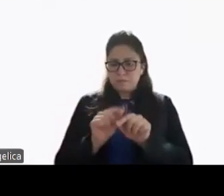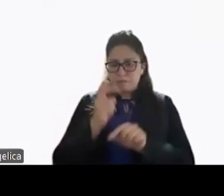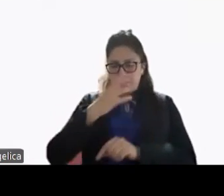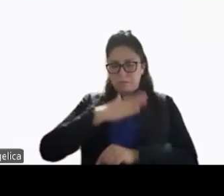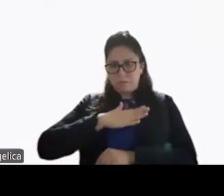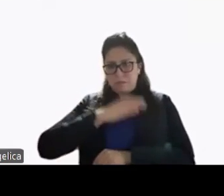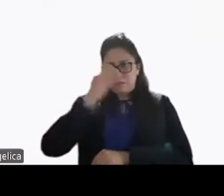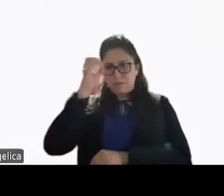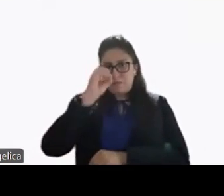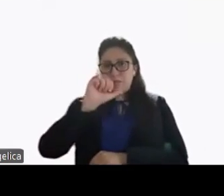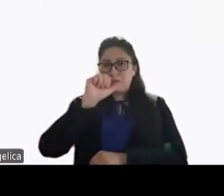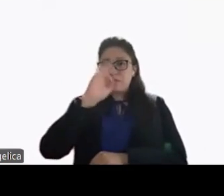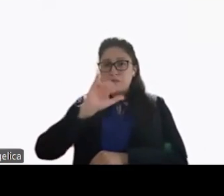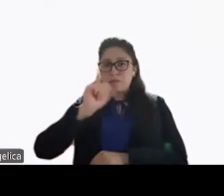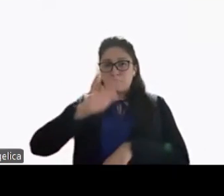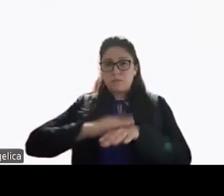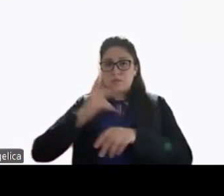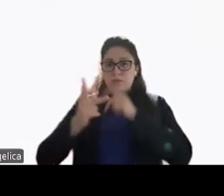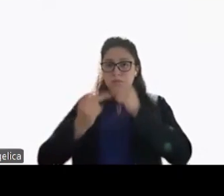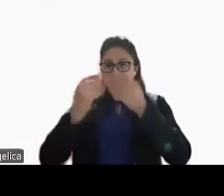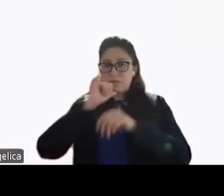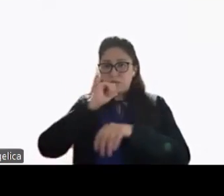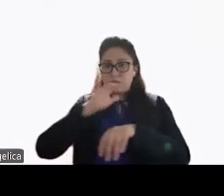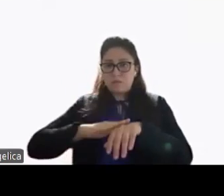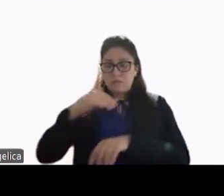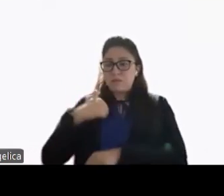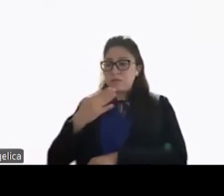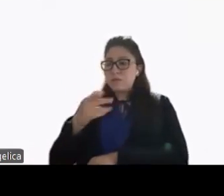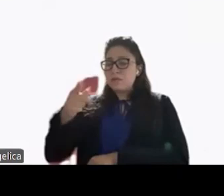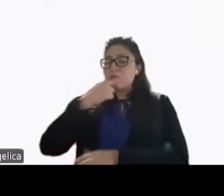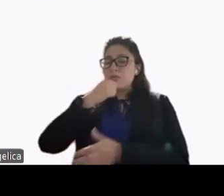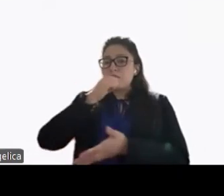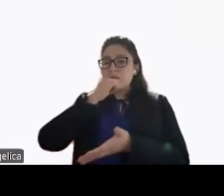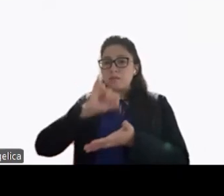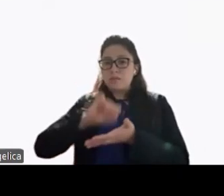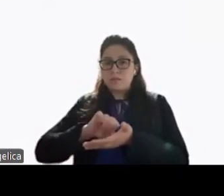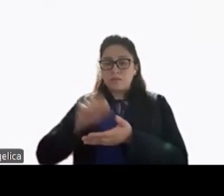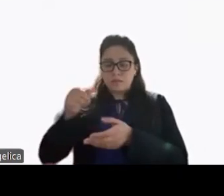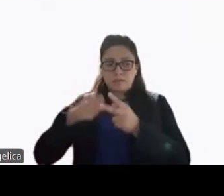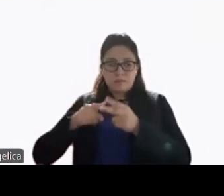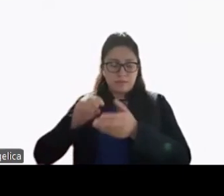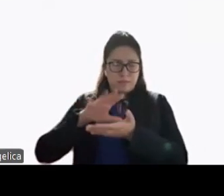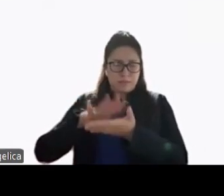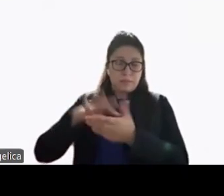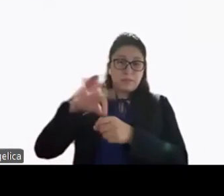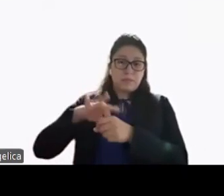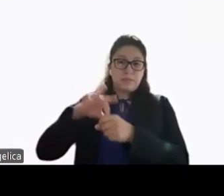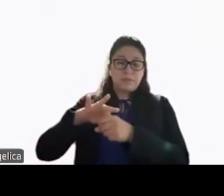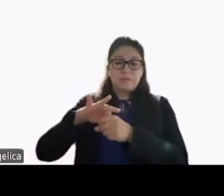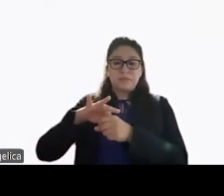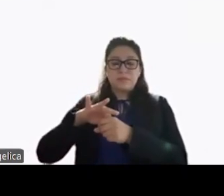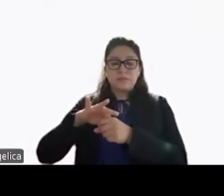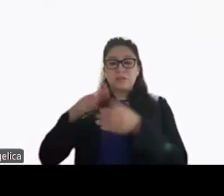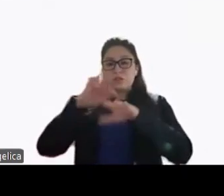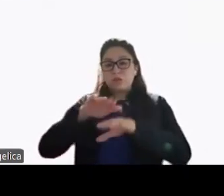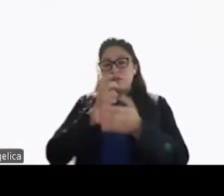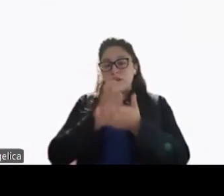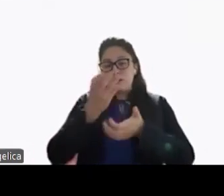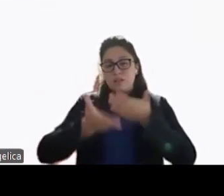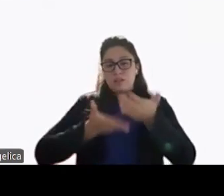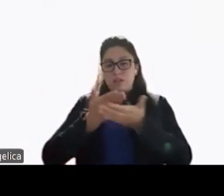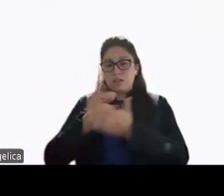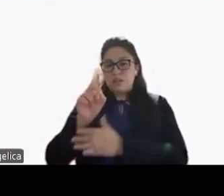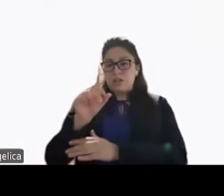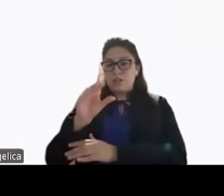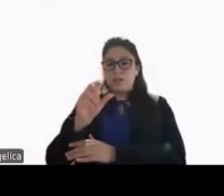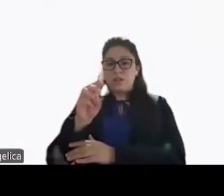no hubiera algún otro comentario, pediría, diputado Mirón, si fuera tan gentil de recopilar las votaciones respectivas a la propuesta